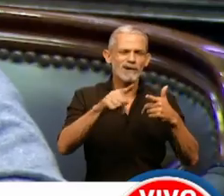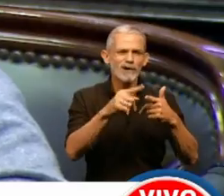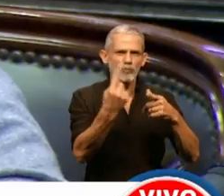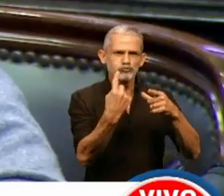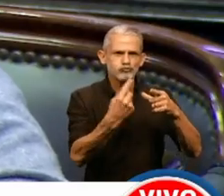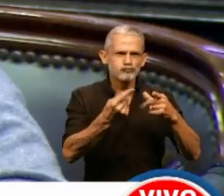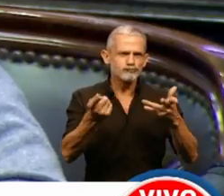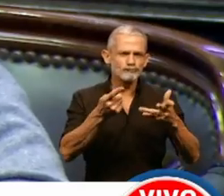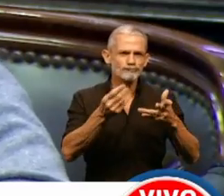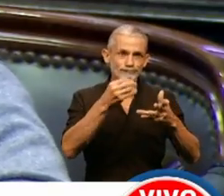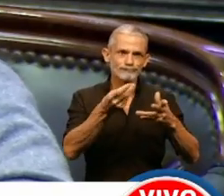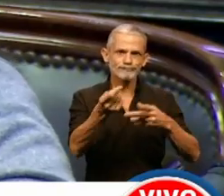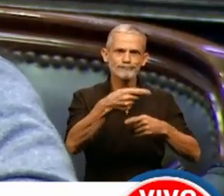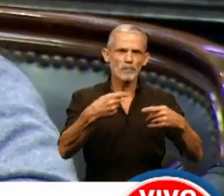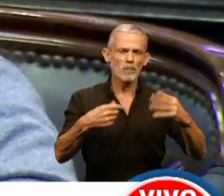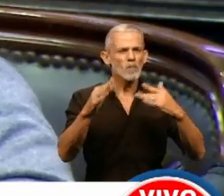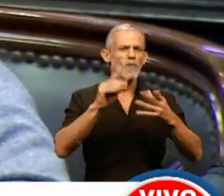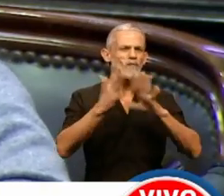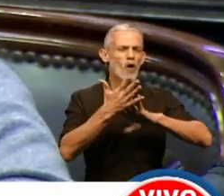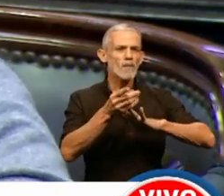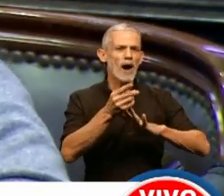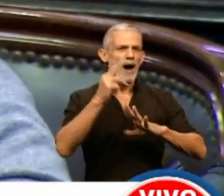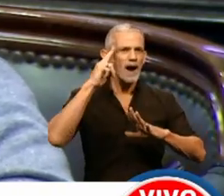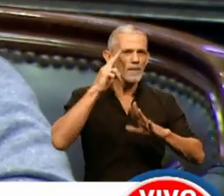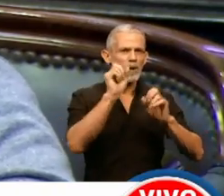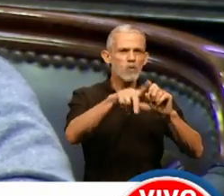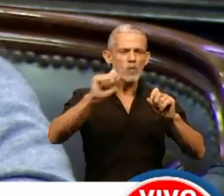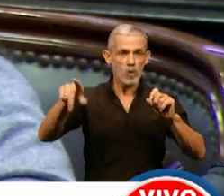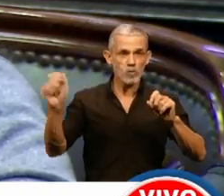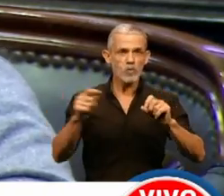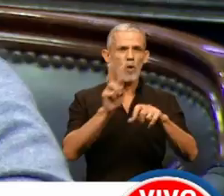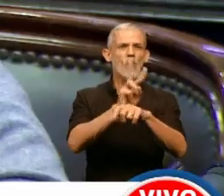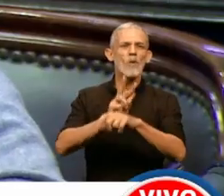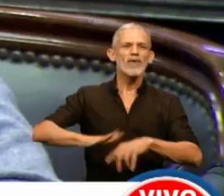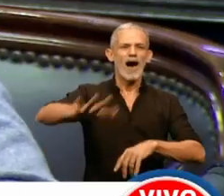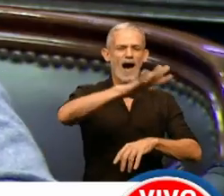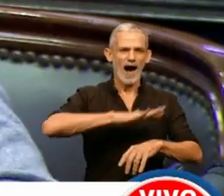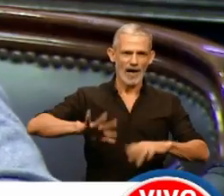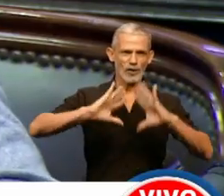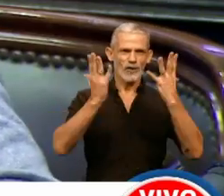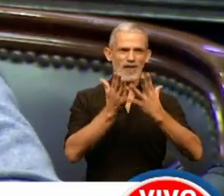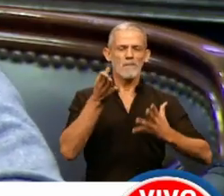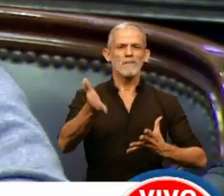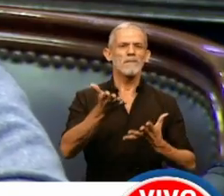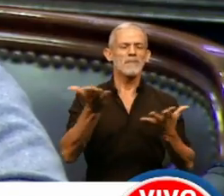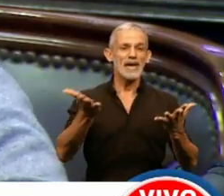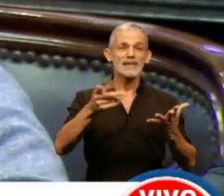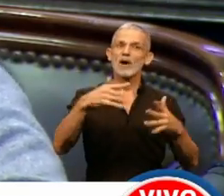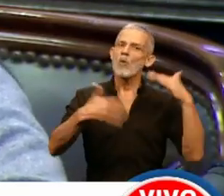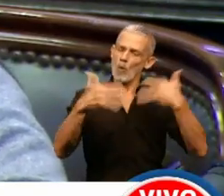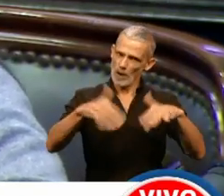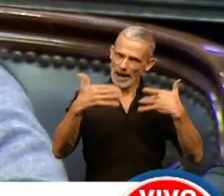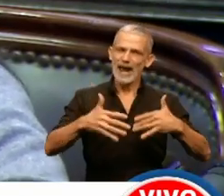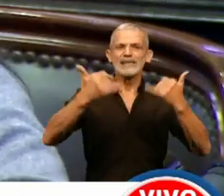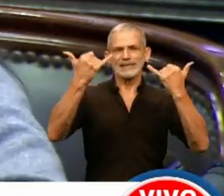llevaría a poder avanzar en un modelo que responda a cuidados ambientales que sabemos lo importante y los urgentes que